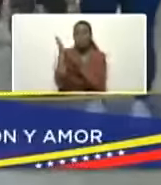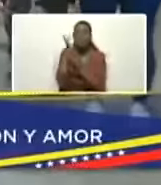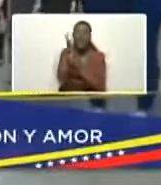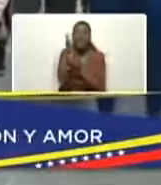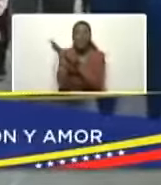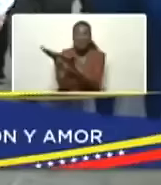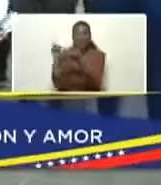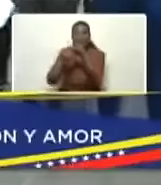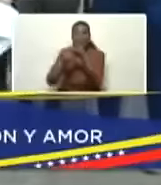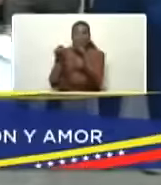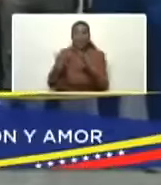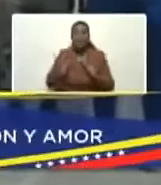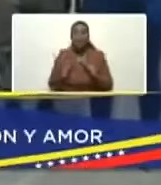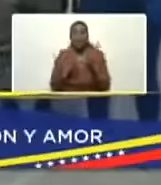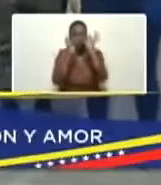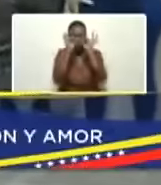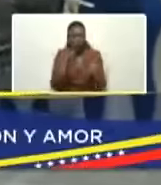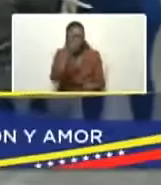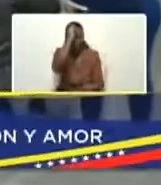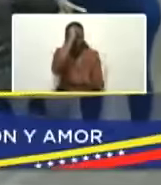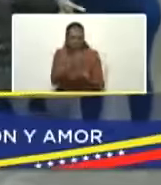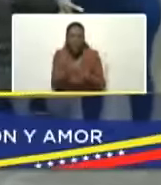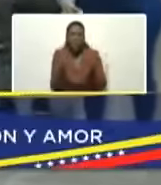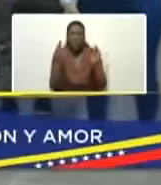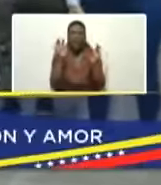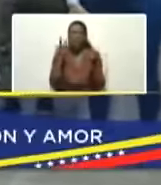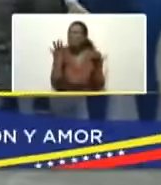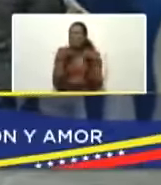Díganme ustedes una opinión objetiva, pero objetiva.